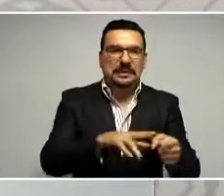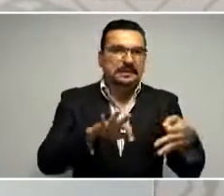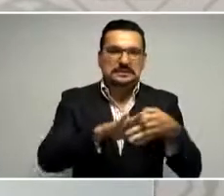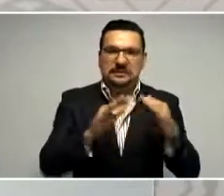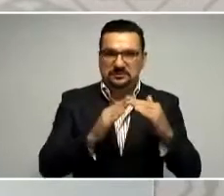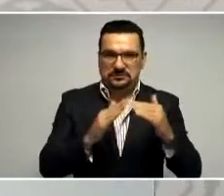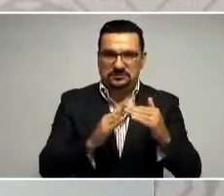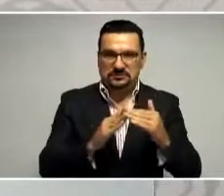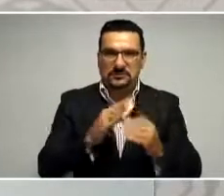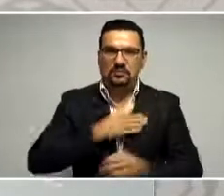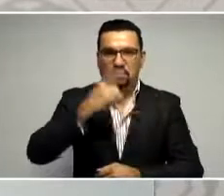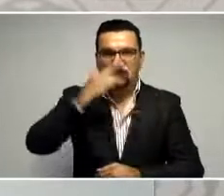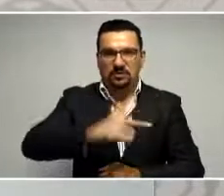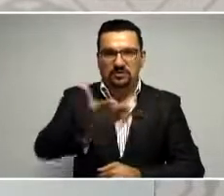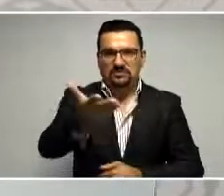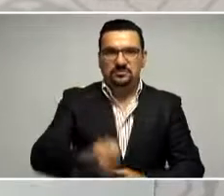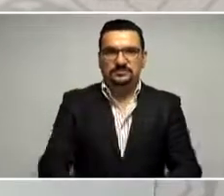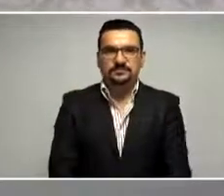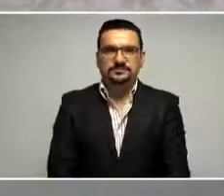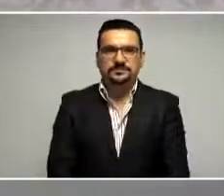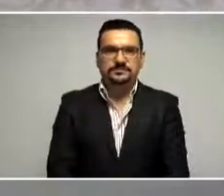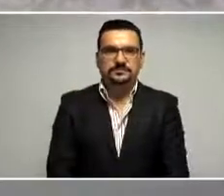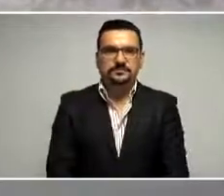cercana. Buenas noches.